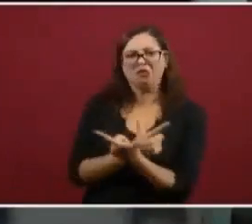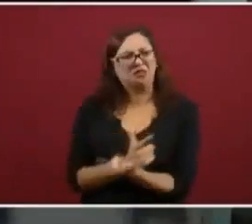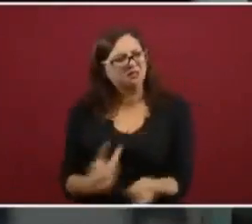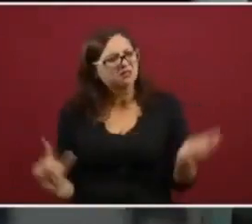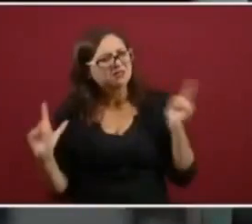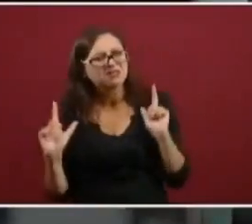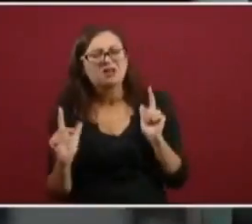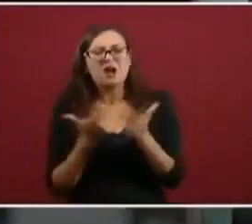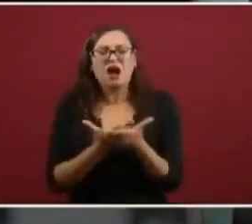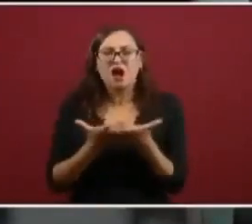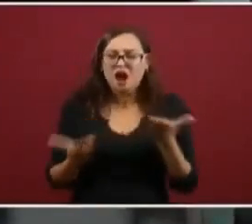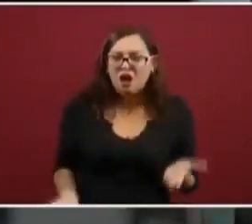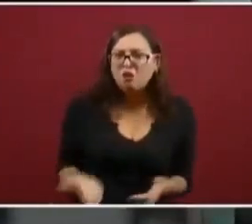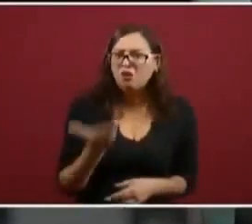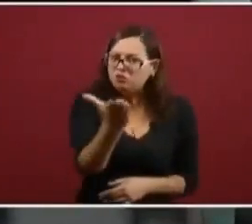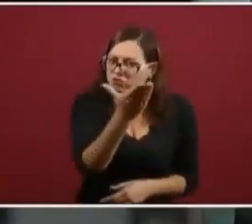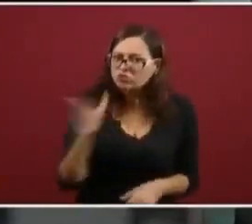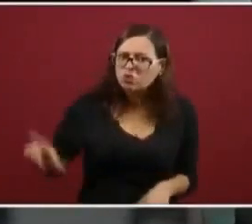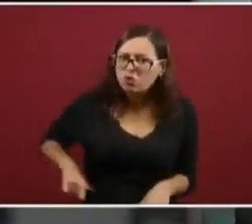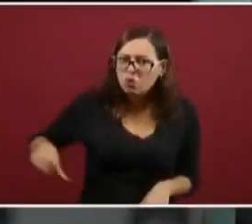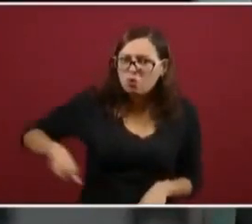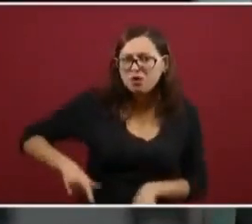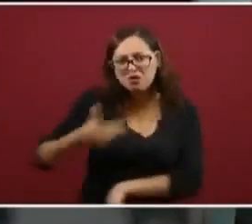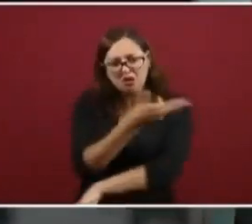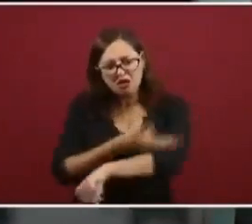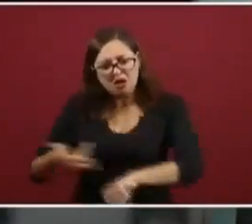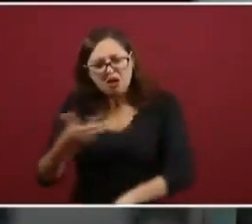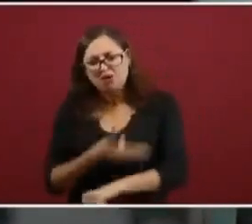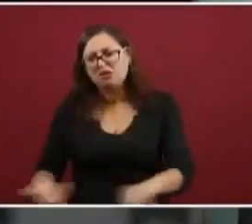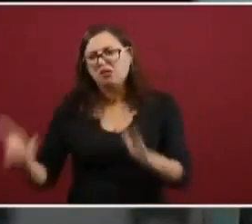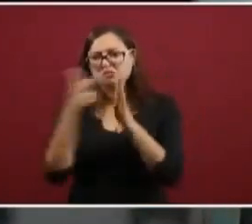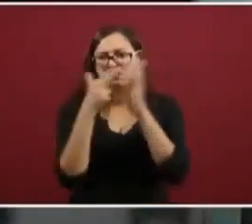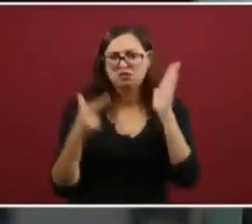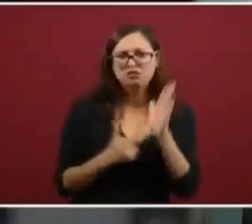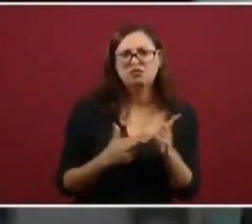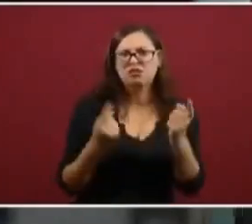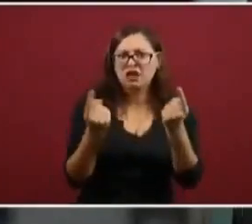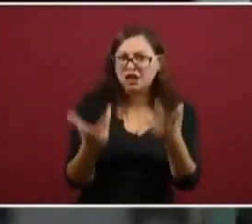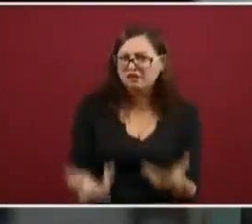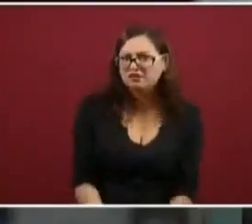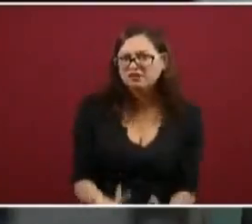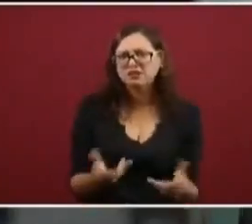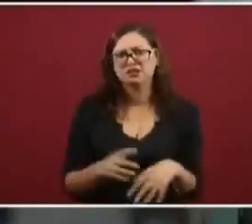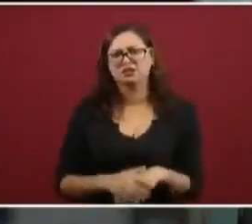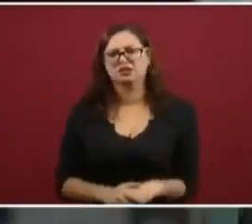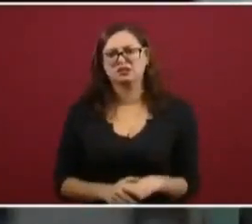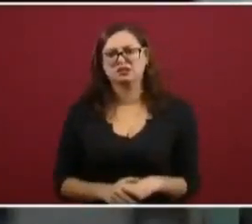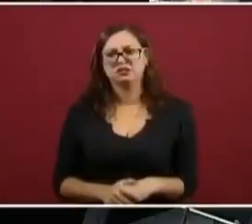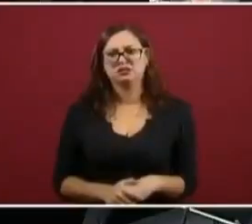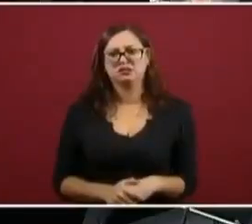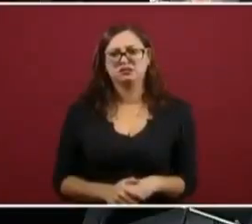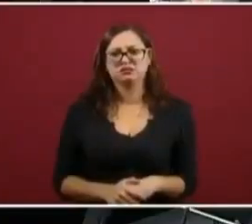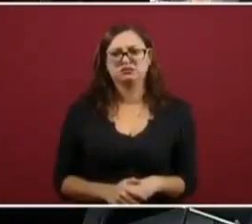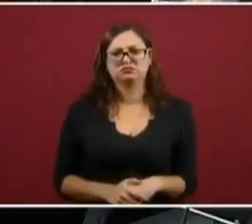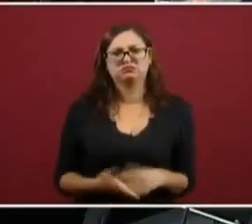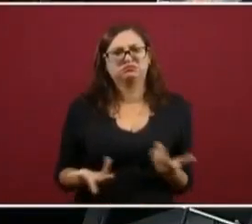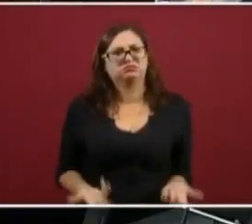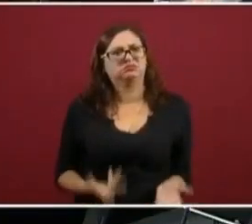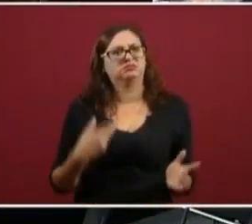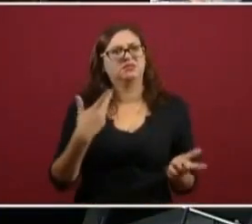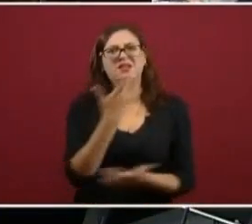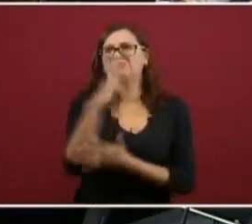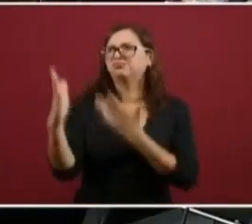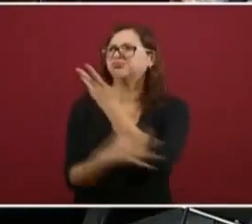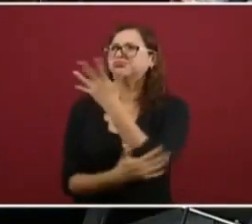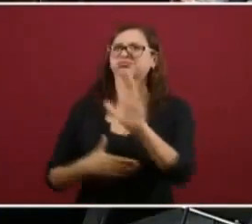evitar la explotación desmedida que hacen las mineras sobre todo en Sonora señor este Y que ha causado estas desgracias